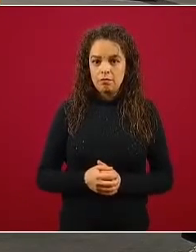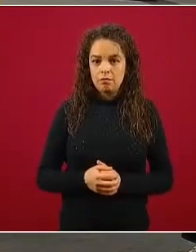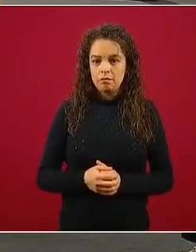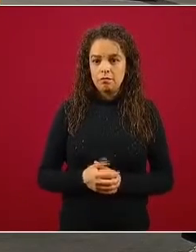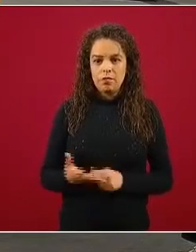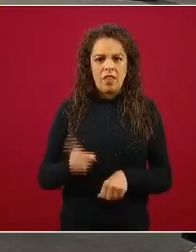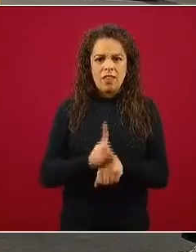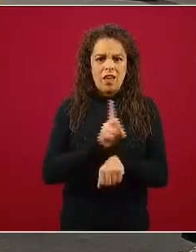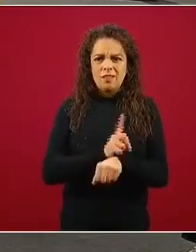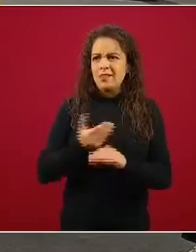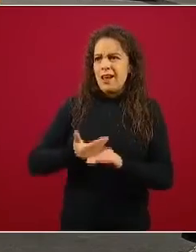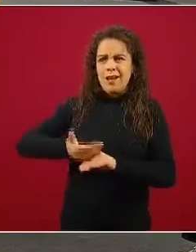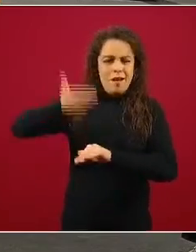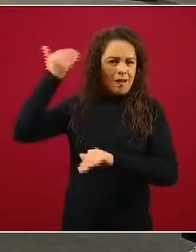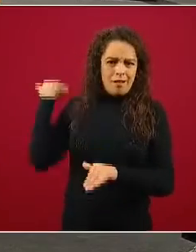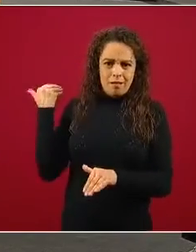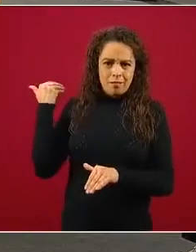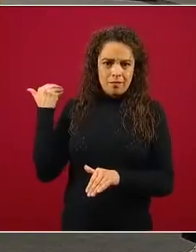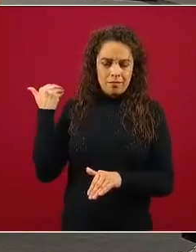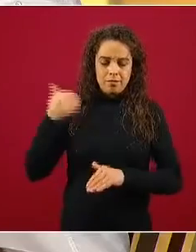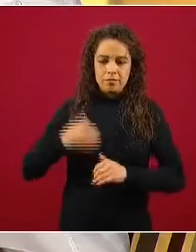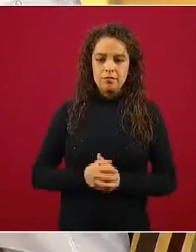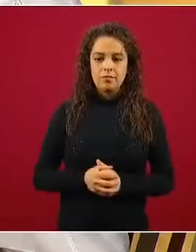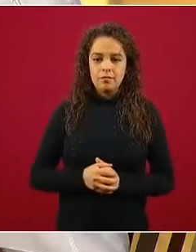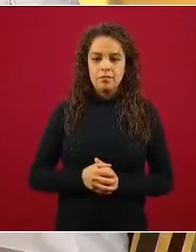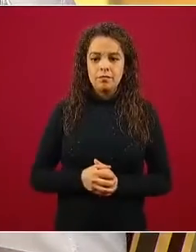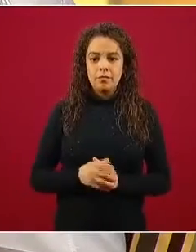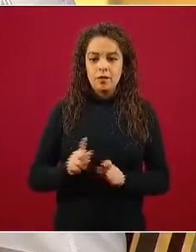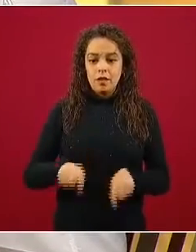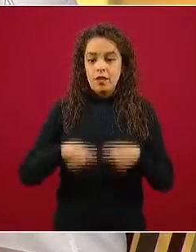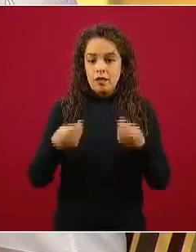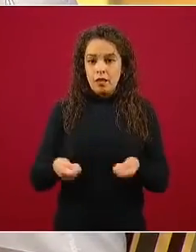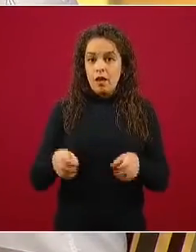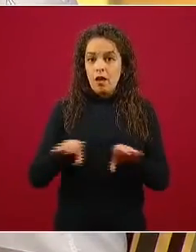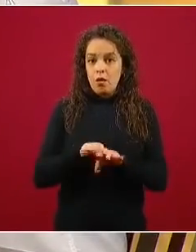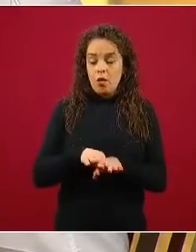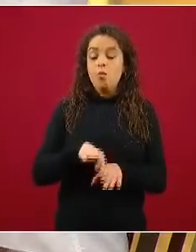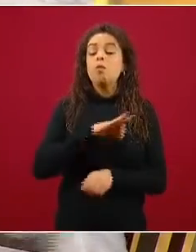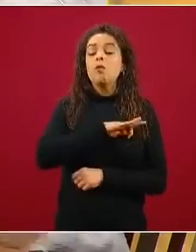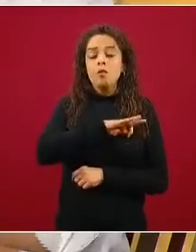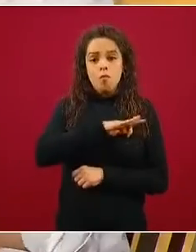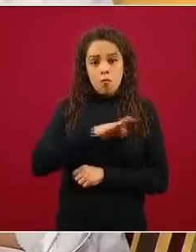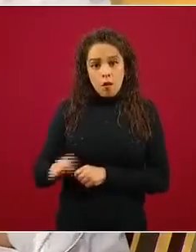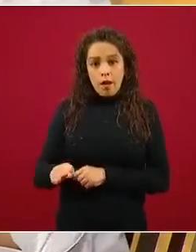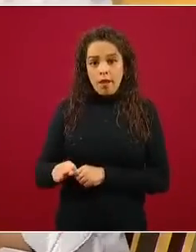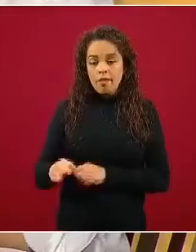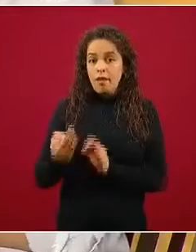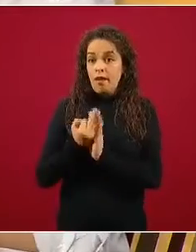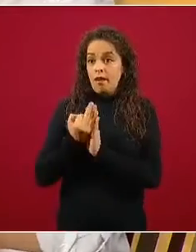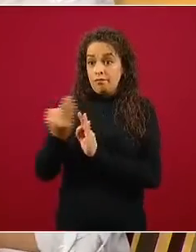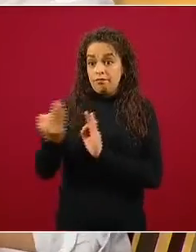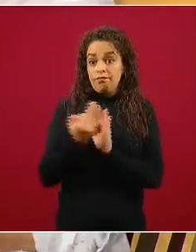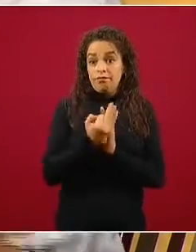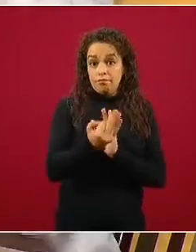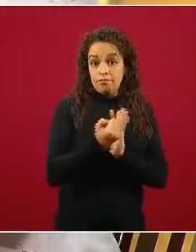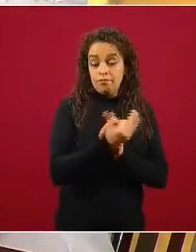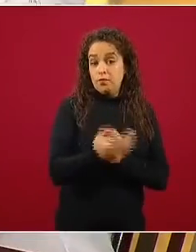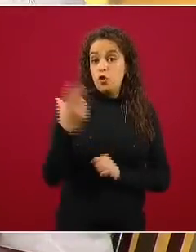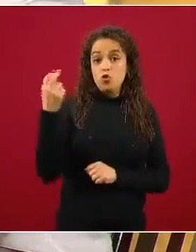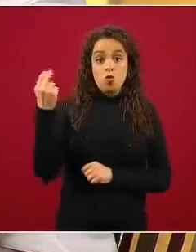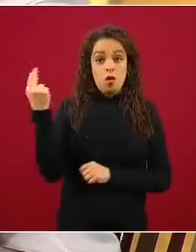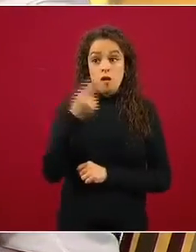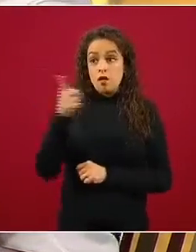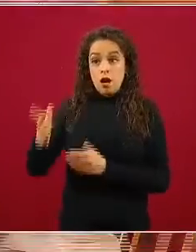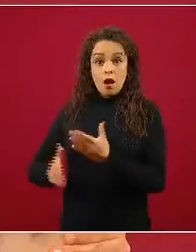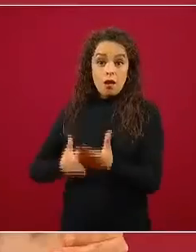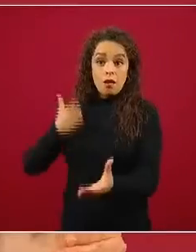la declaratoria, se estableció un mecanismo para hacerlas a distancia. Es decir, ni siquiera se está solicitando que vayan